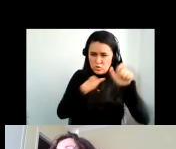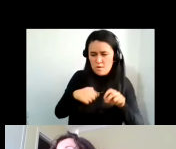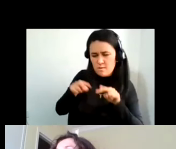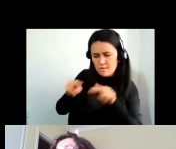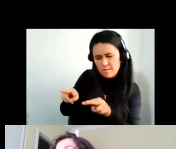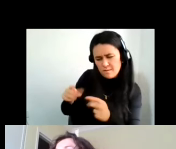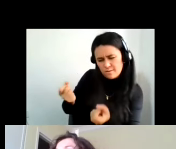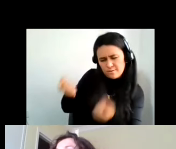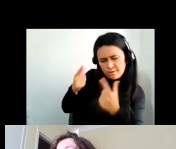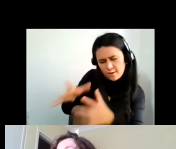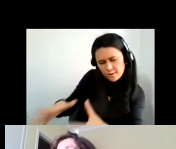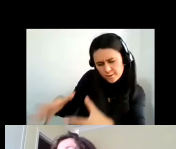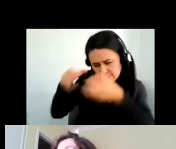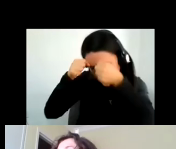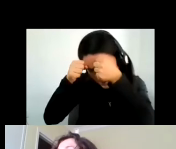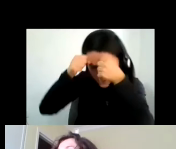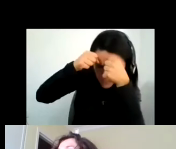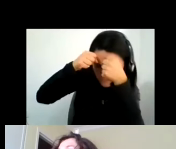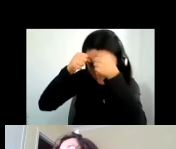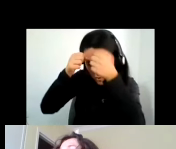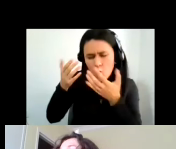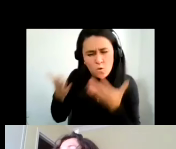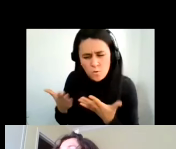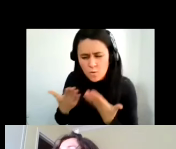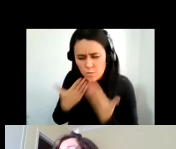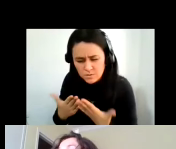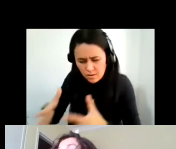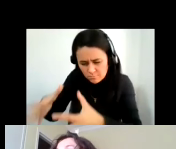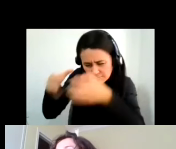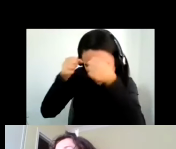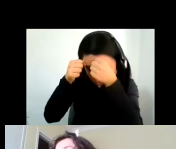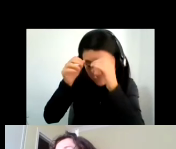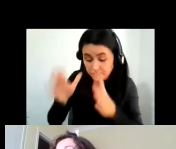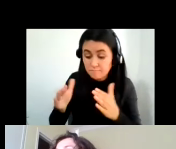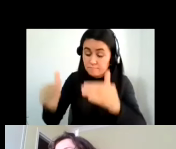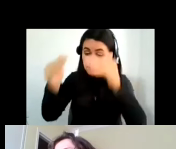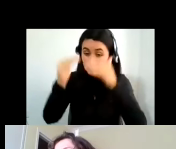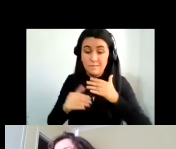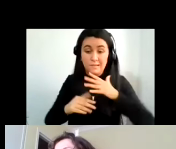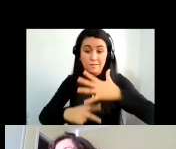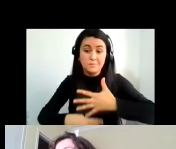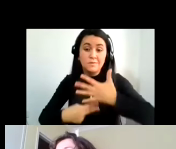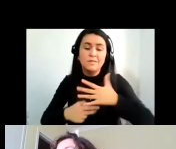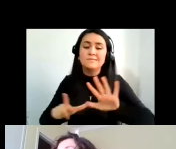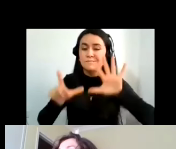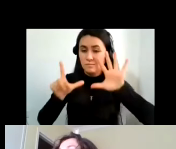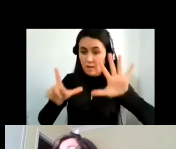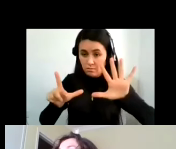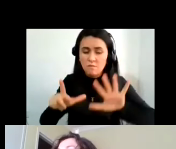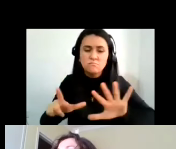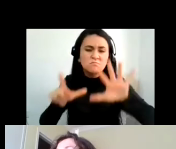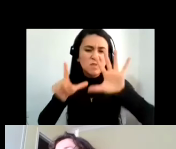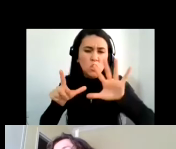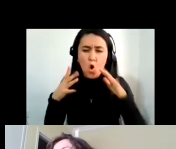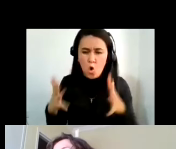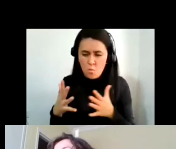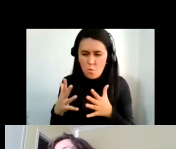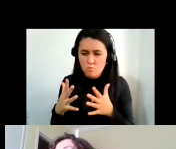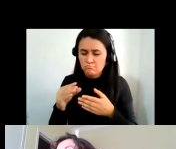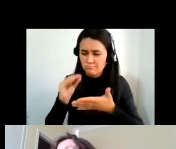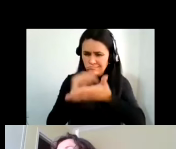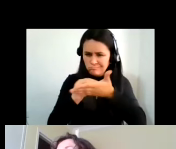de otros asuntos relativos a la oferta. El módulo 7 se dedica a la triangulación de datos a través de